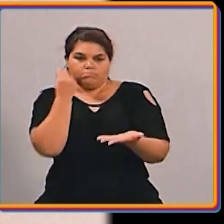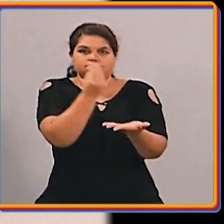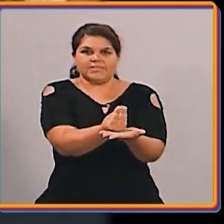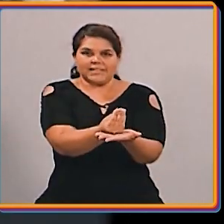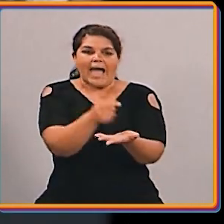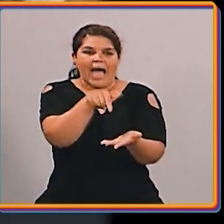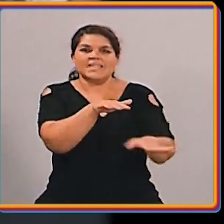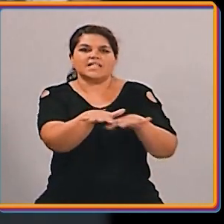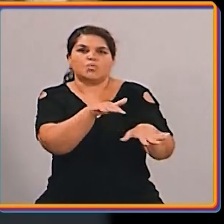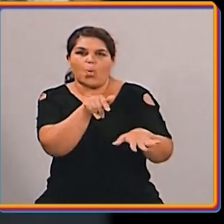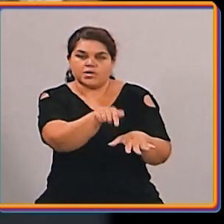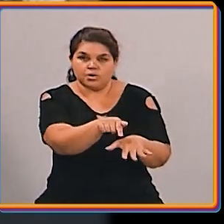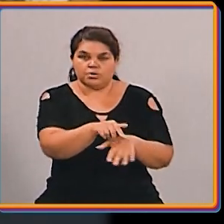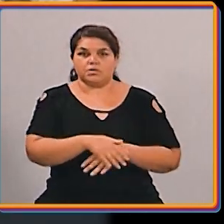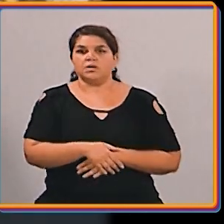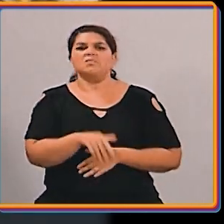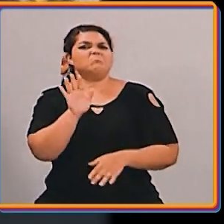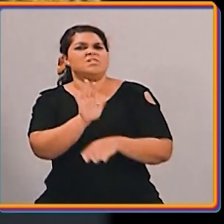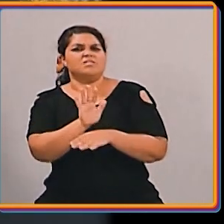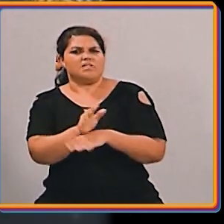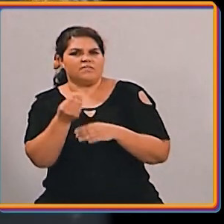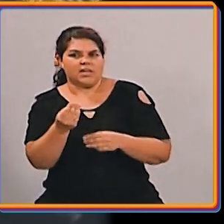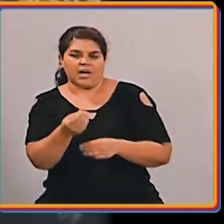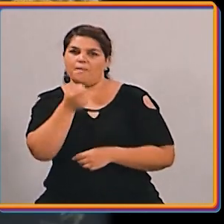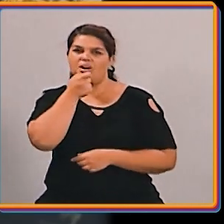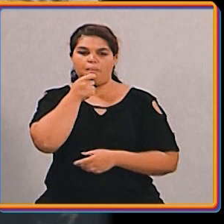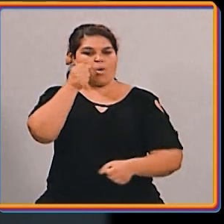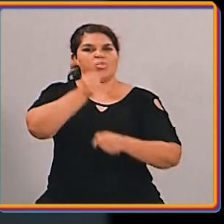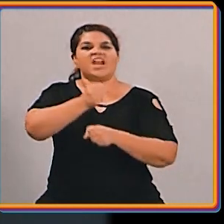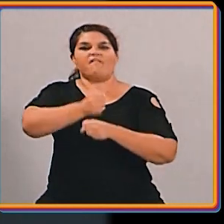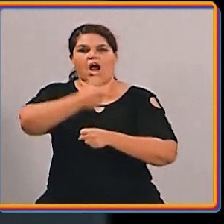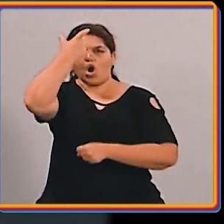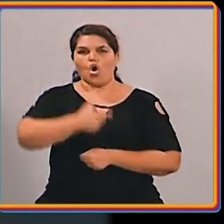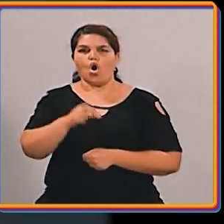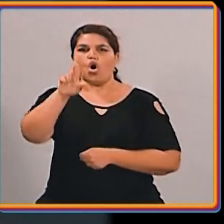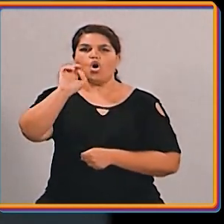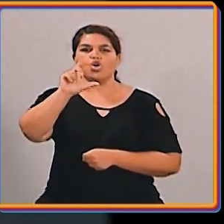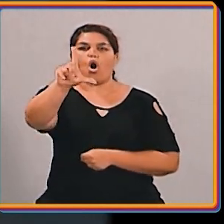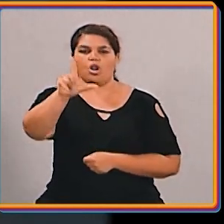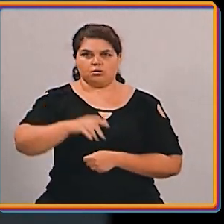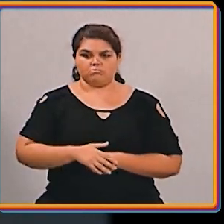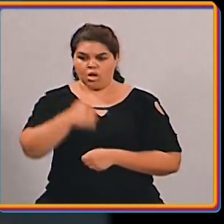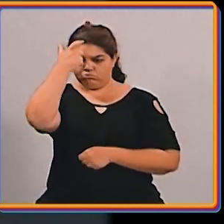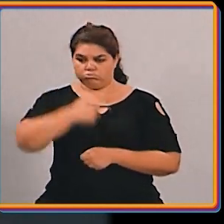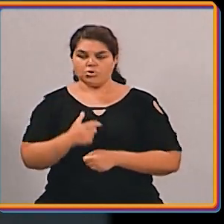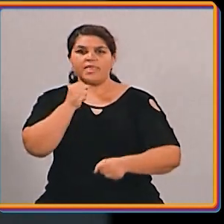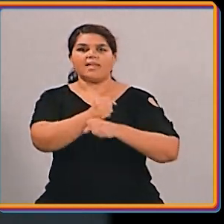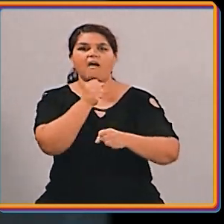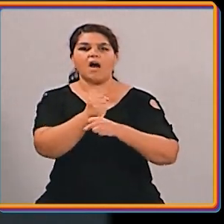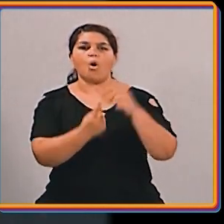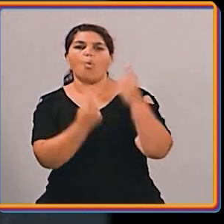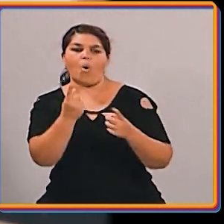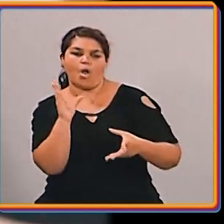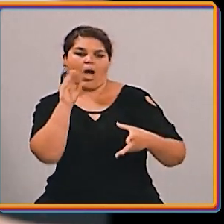papel que se juega en la escena social. Es lo que tiene que ver con una función. Eso es un rol, cómo yo encarno